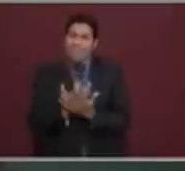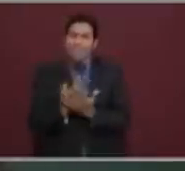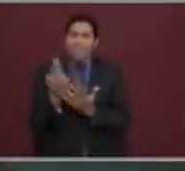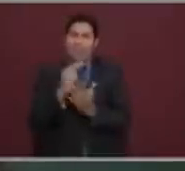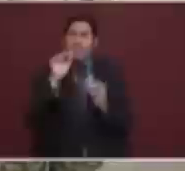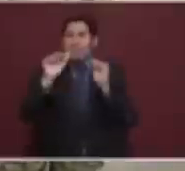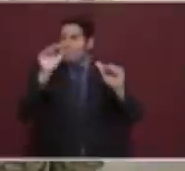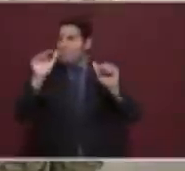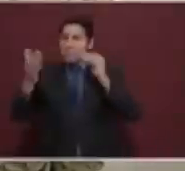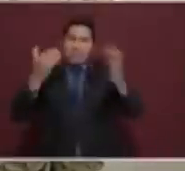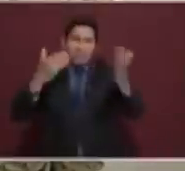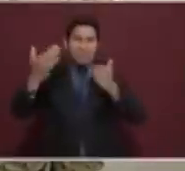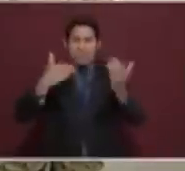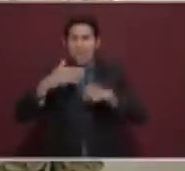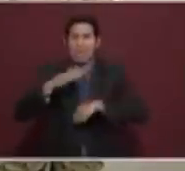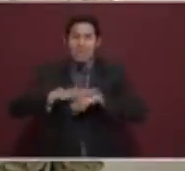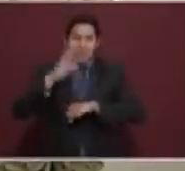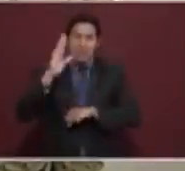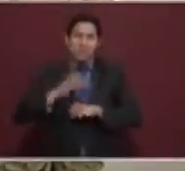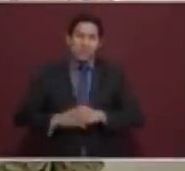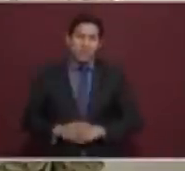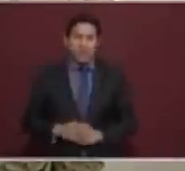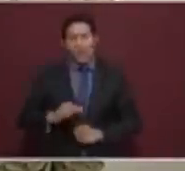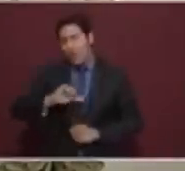en lo administrativo